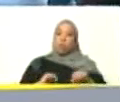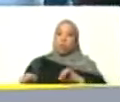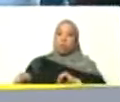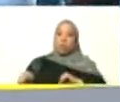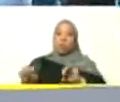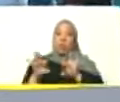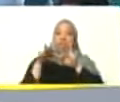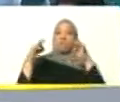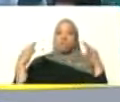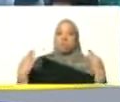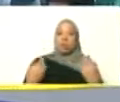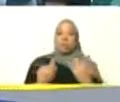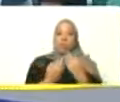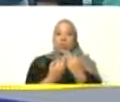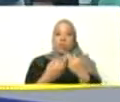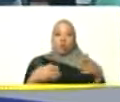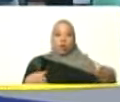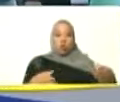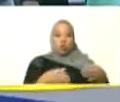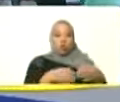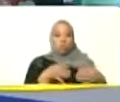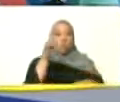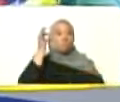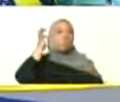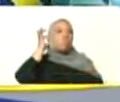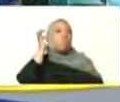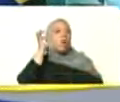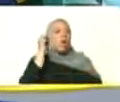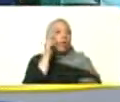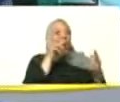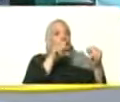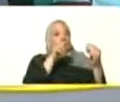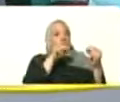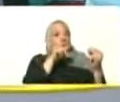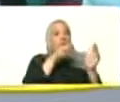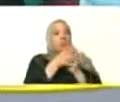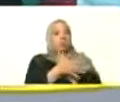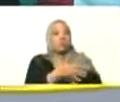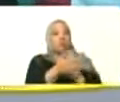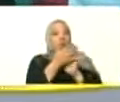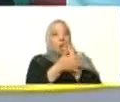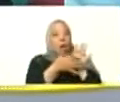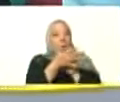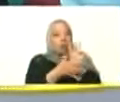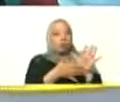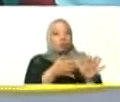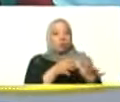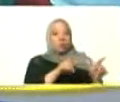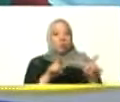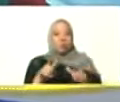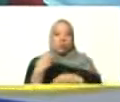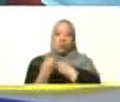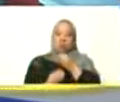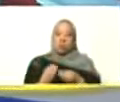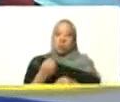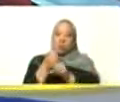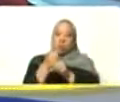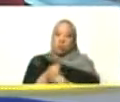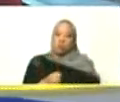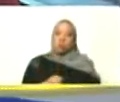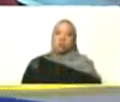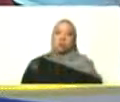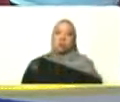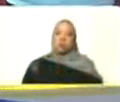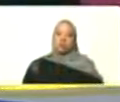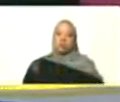de Familia, Nereida. El Movimiento Bolivariano de Familia. Creación maravillosa